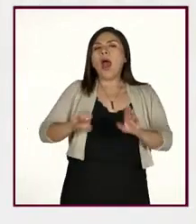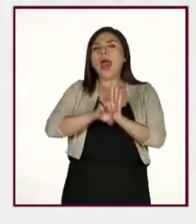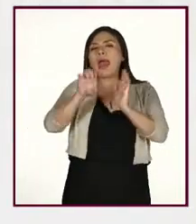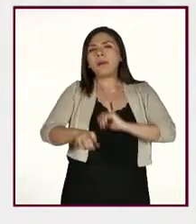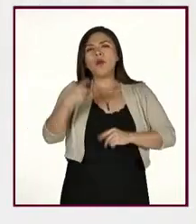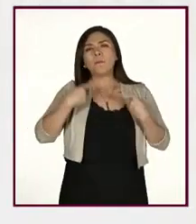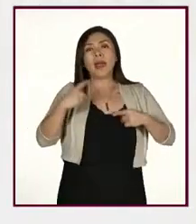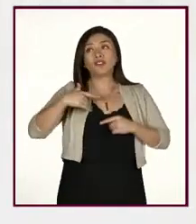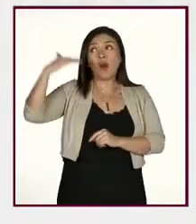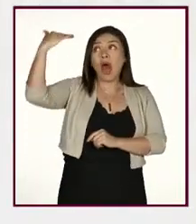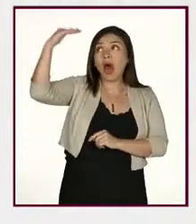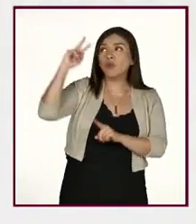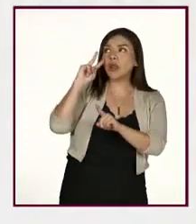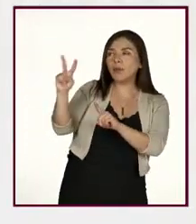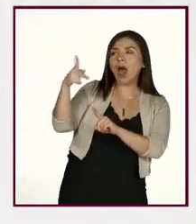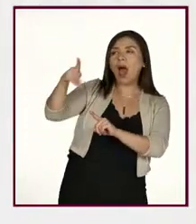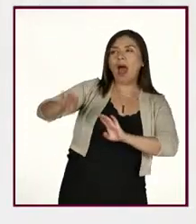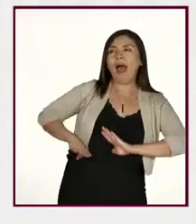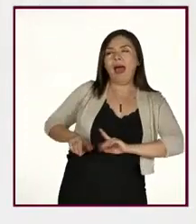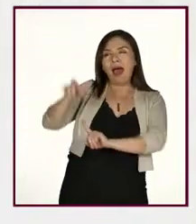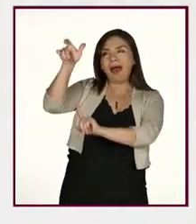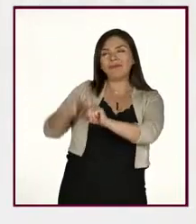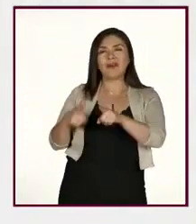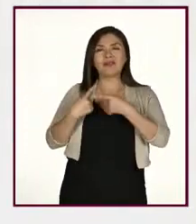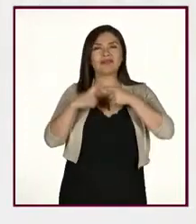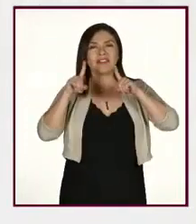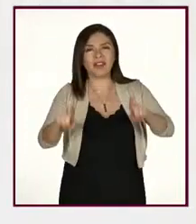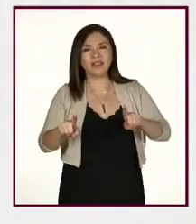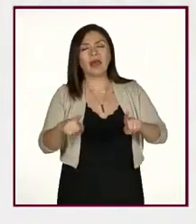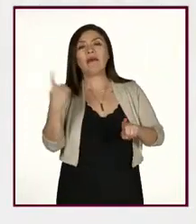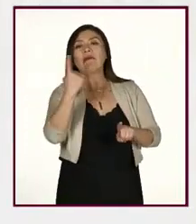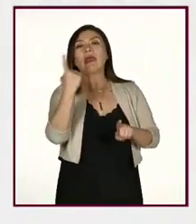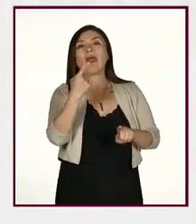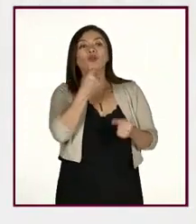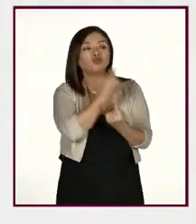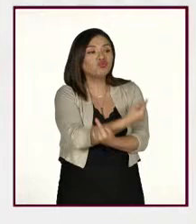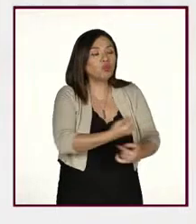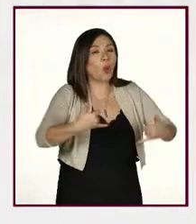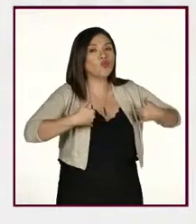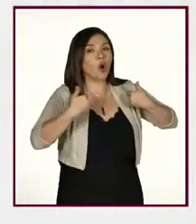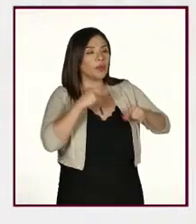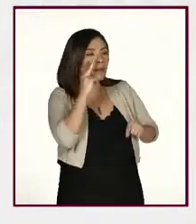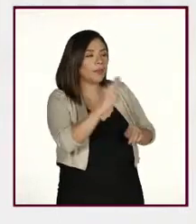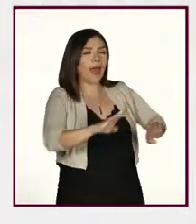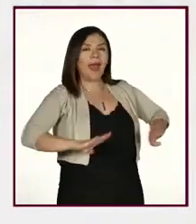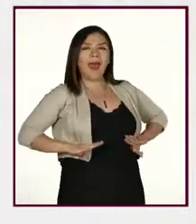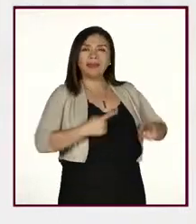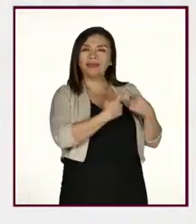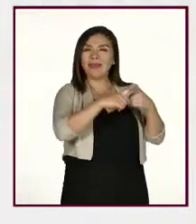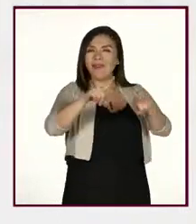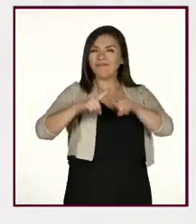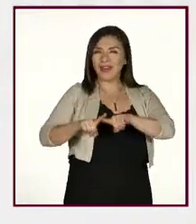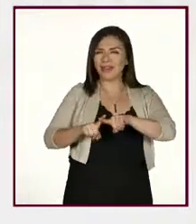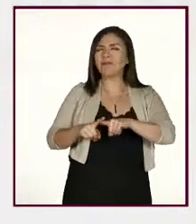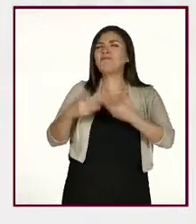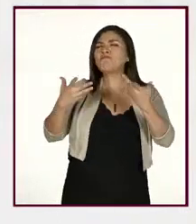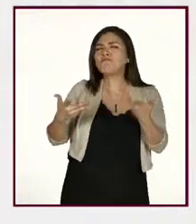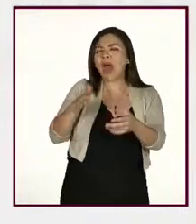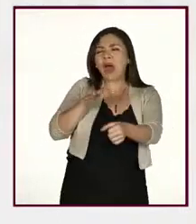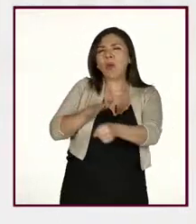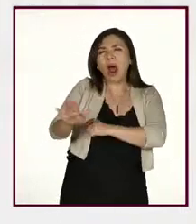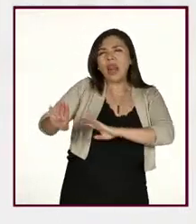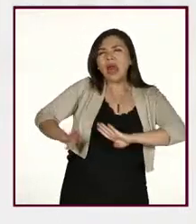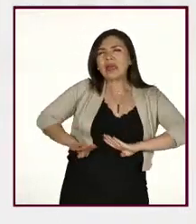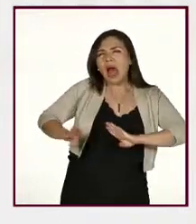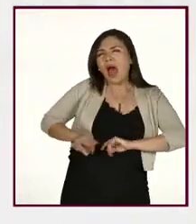persona adulta a cómo lo vamos a estar manifestando en esta etapa de la niñez y la adolescencia. ¿Y cuáles serían como las características